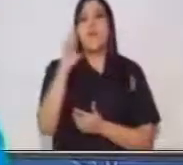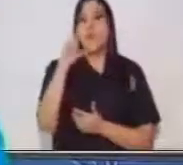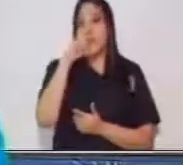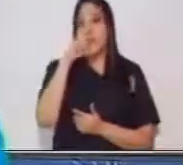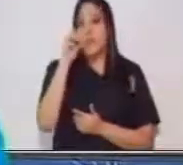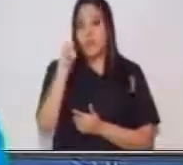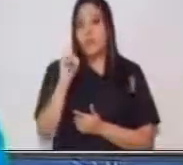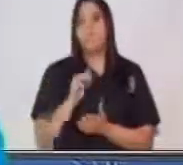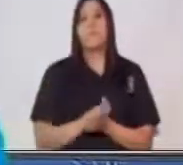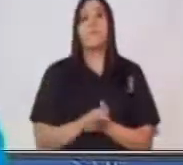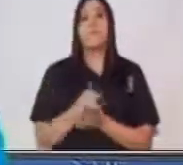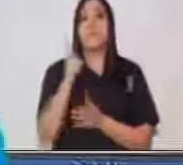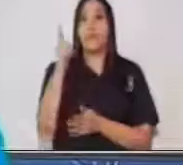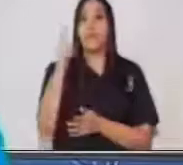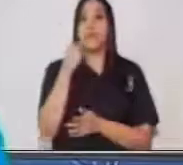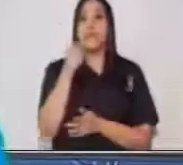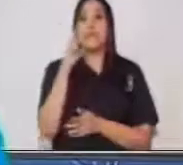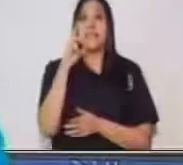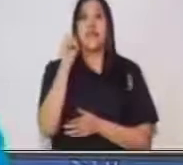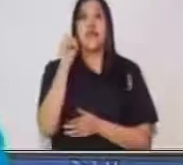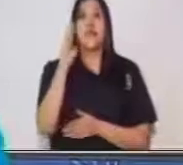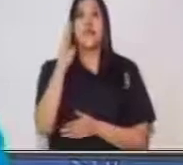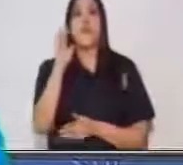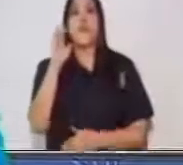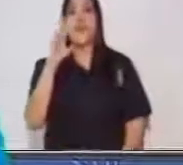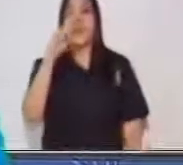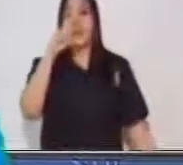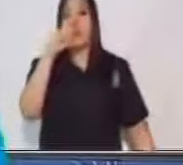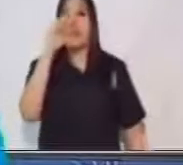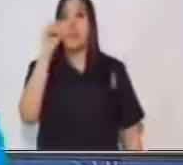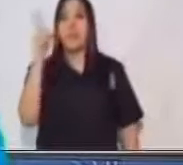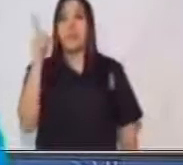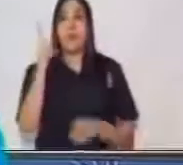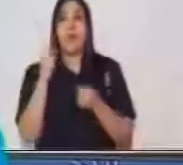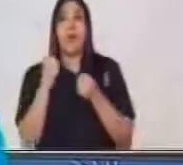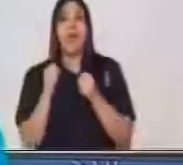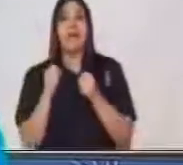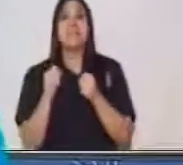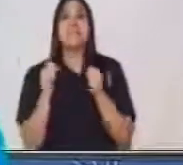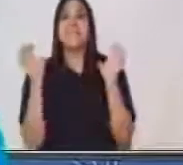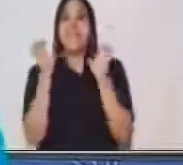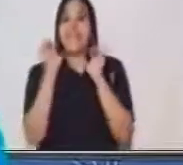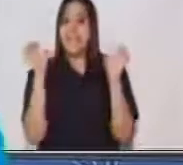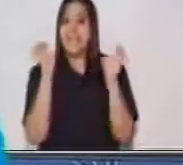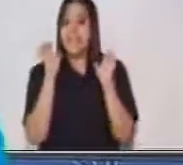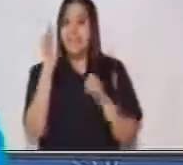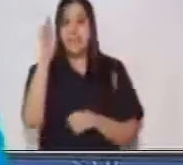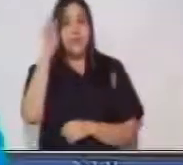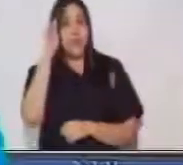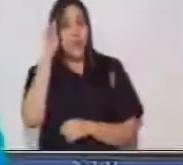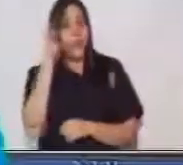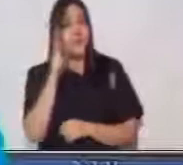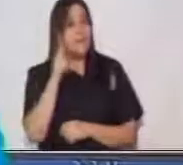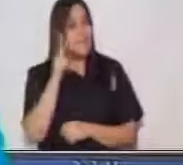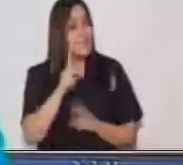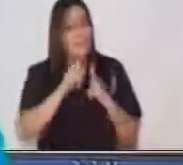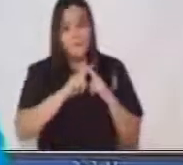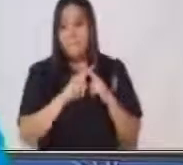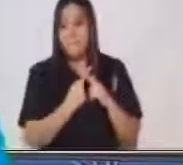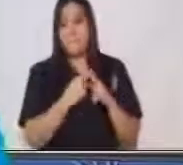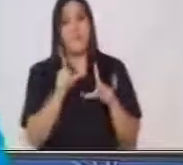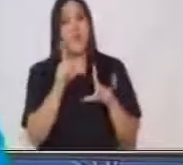decir, Roberto hace ejercicio y vamos a recordar que empezamos con letra